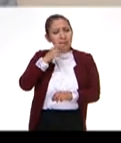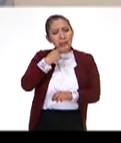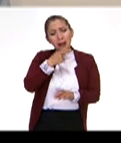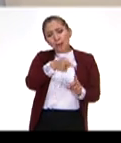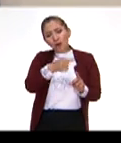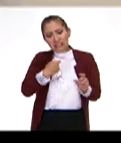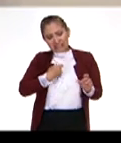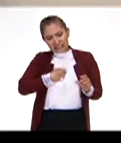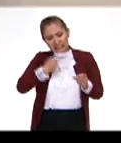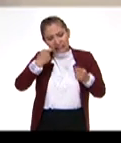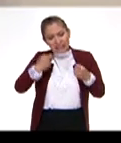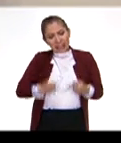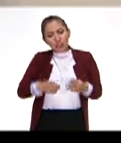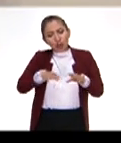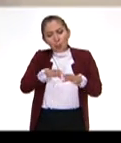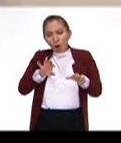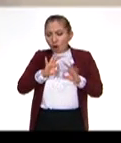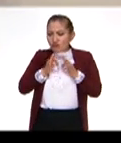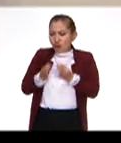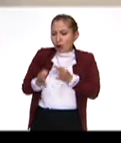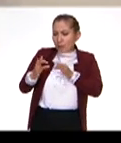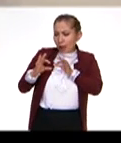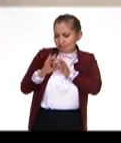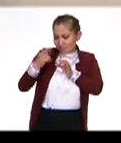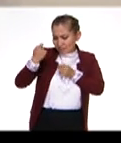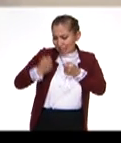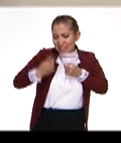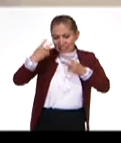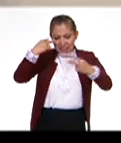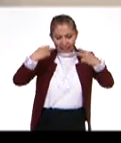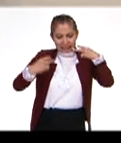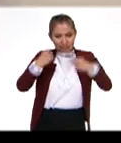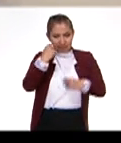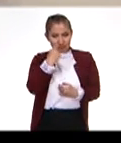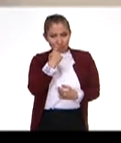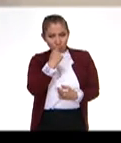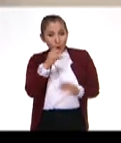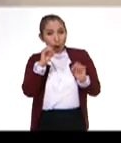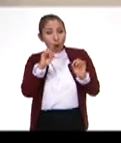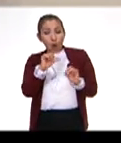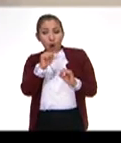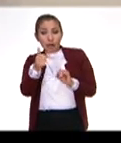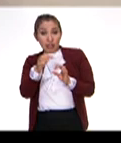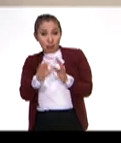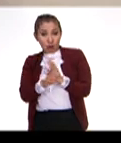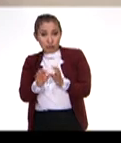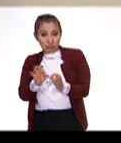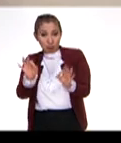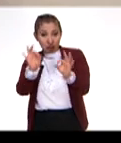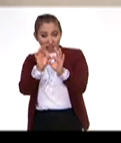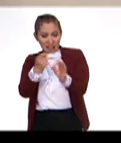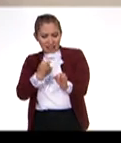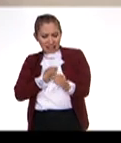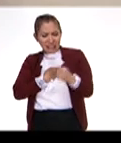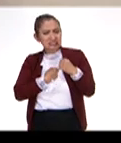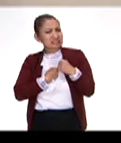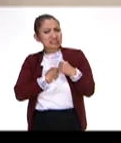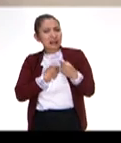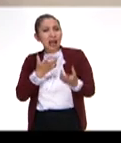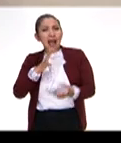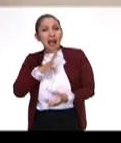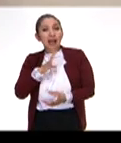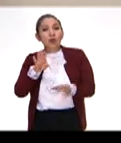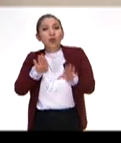hablamos de la identidad como la forma en que nos percibimos a nosotros mismos, otra parte fundamental de la identidad